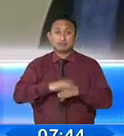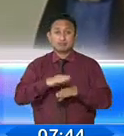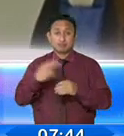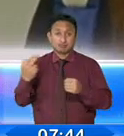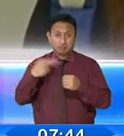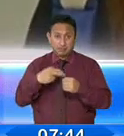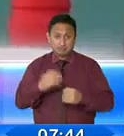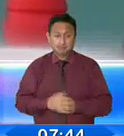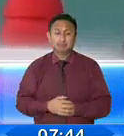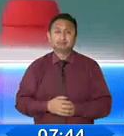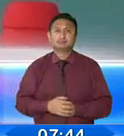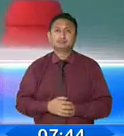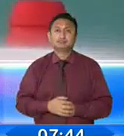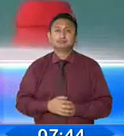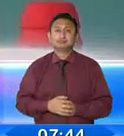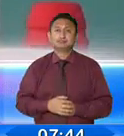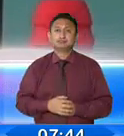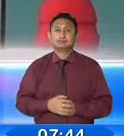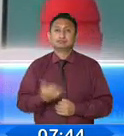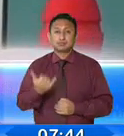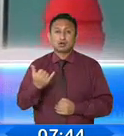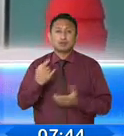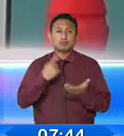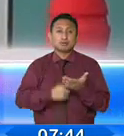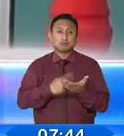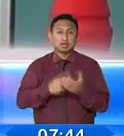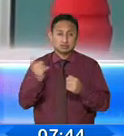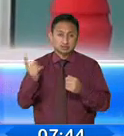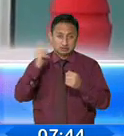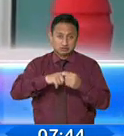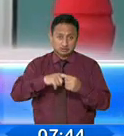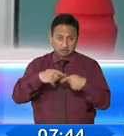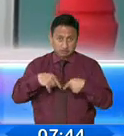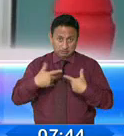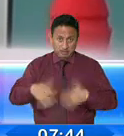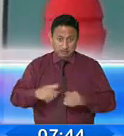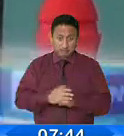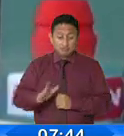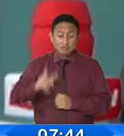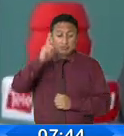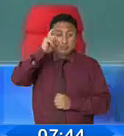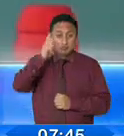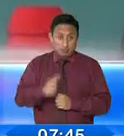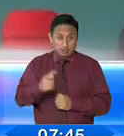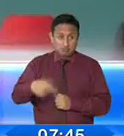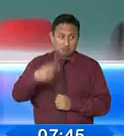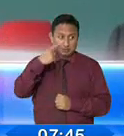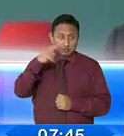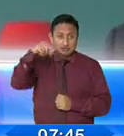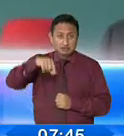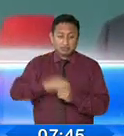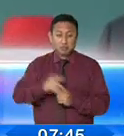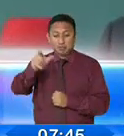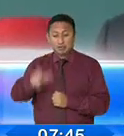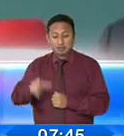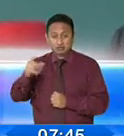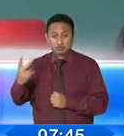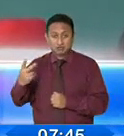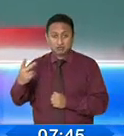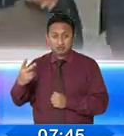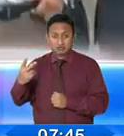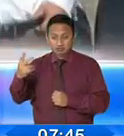participación. Acabamos de concluir la audiencia de vinculación, donde la fiscalía consideró sumar en calidad de procesados a tres